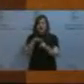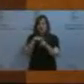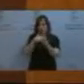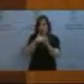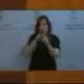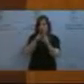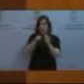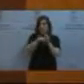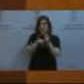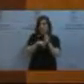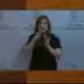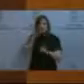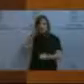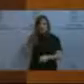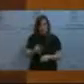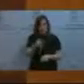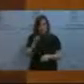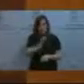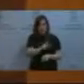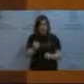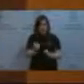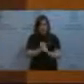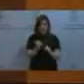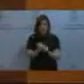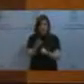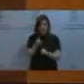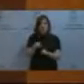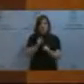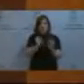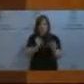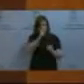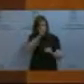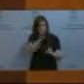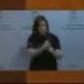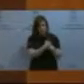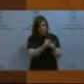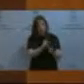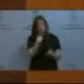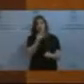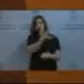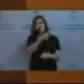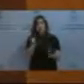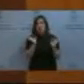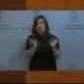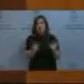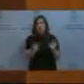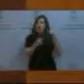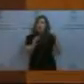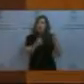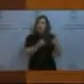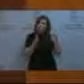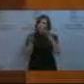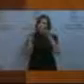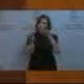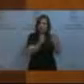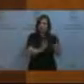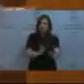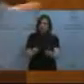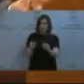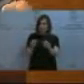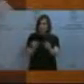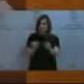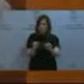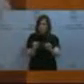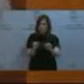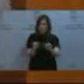las medidas de seguridad de los trabajadores y de este en concreto eran las correctas. Ustedes lo defendieron cuando